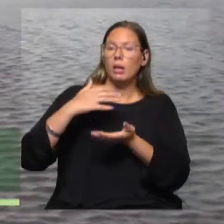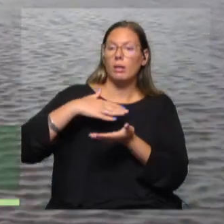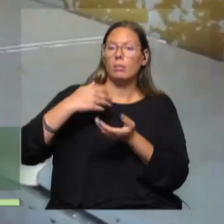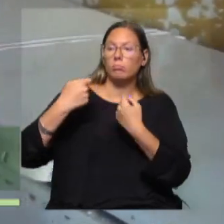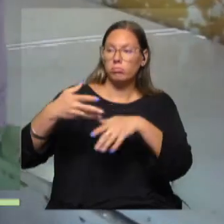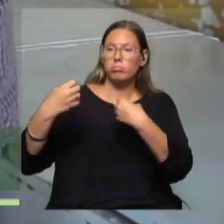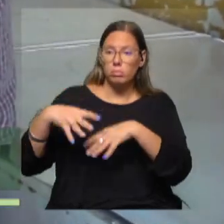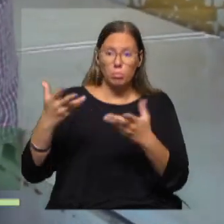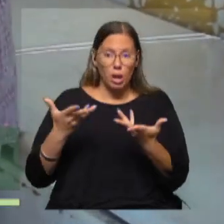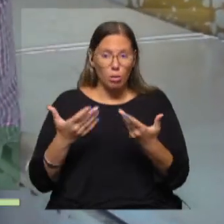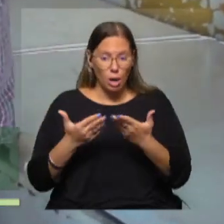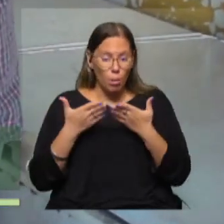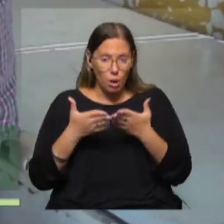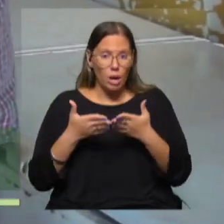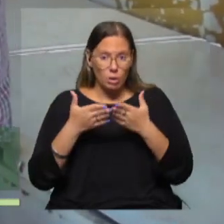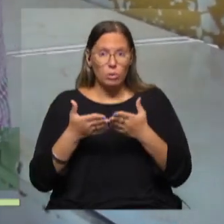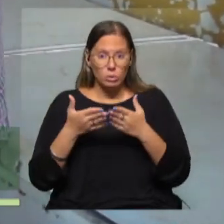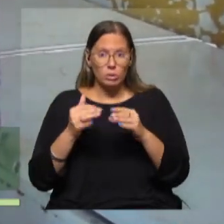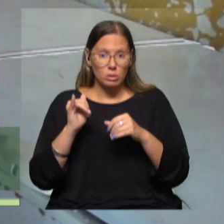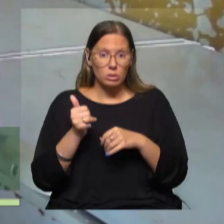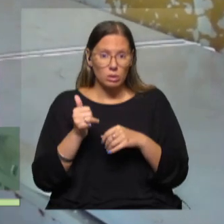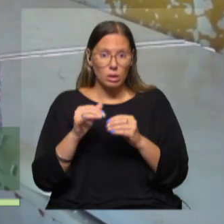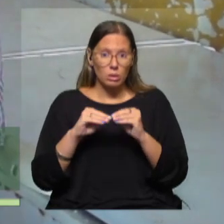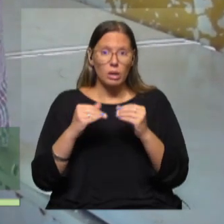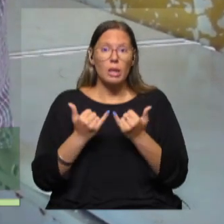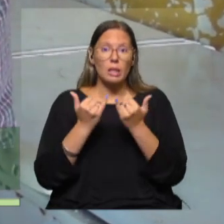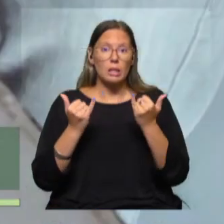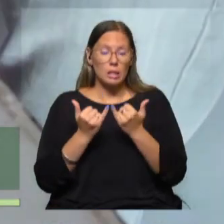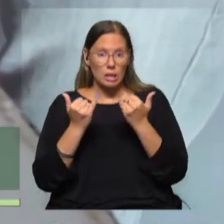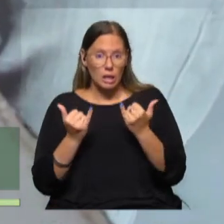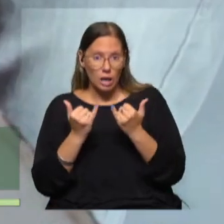barcos, están completando en pocos días,